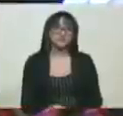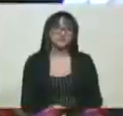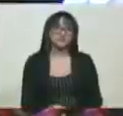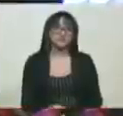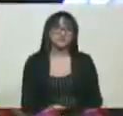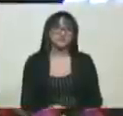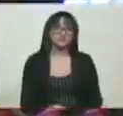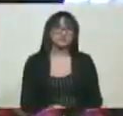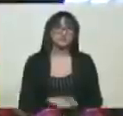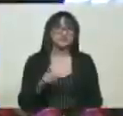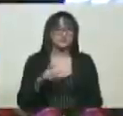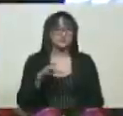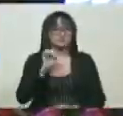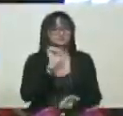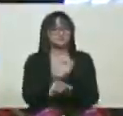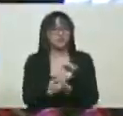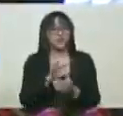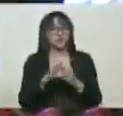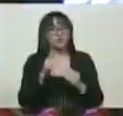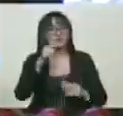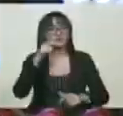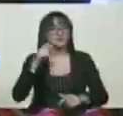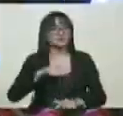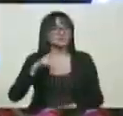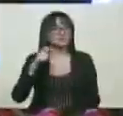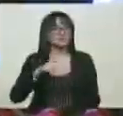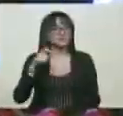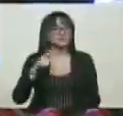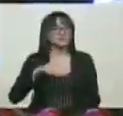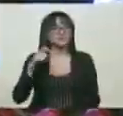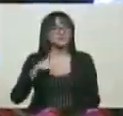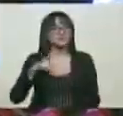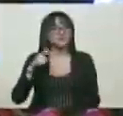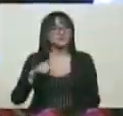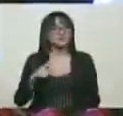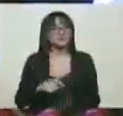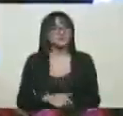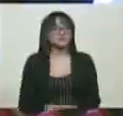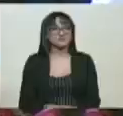Necesitamos ponerle los ganchos a todas las mafias económicas.